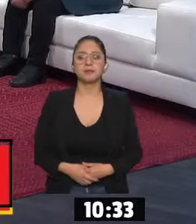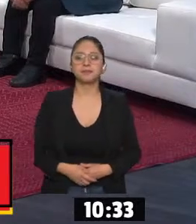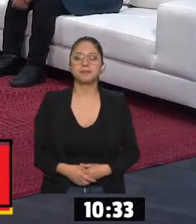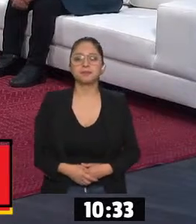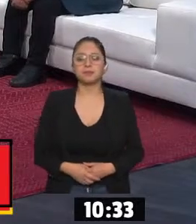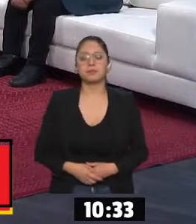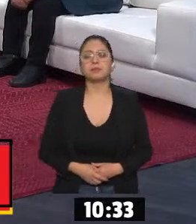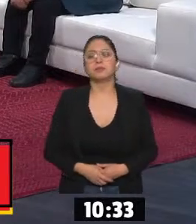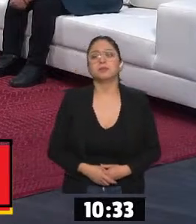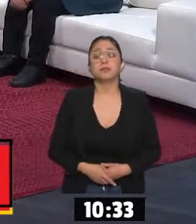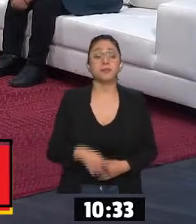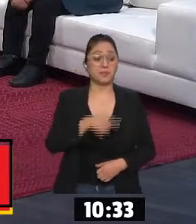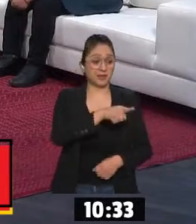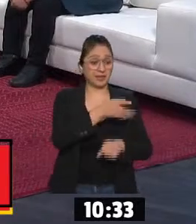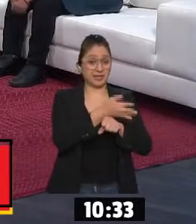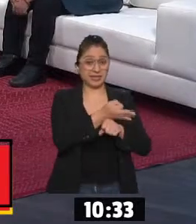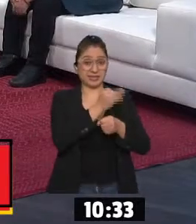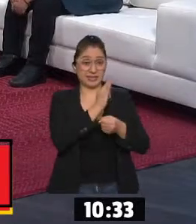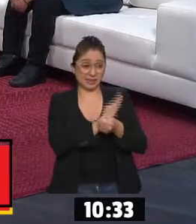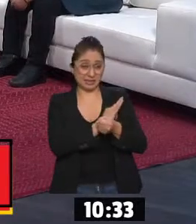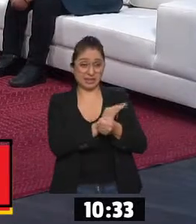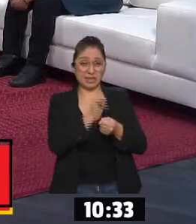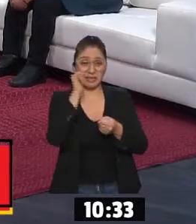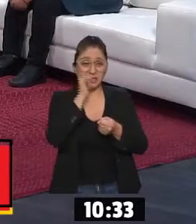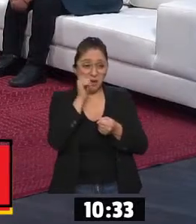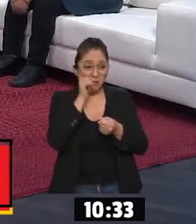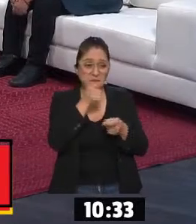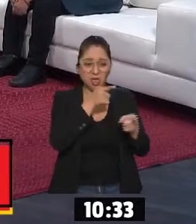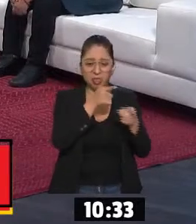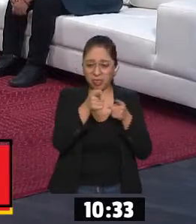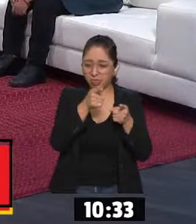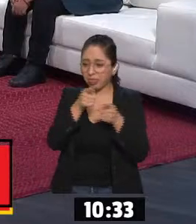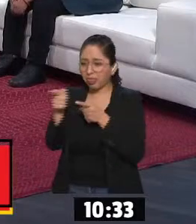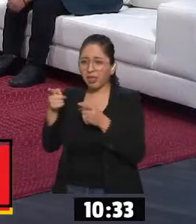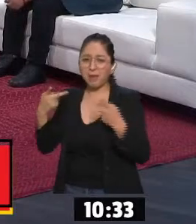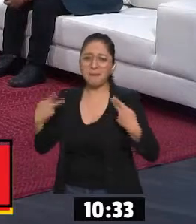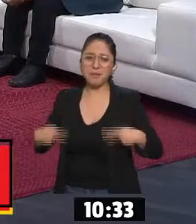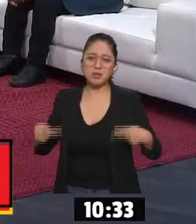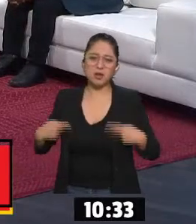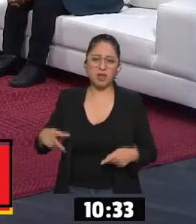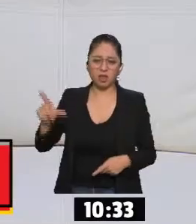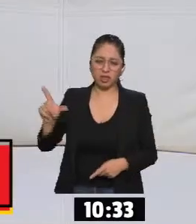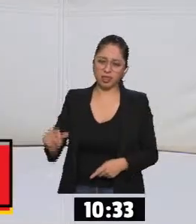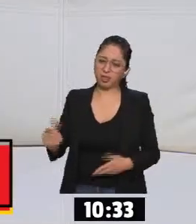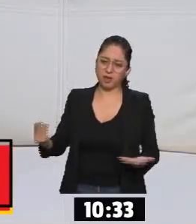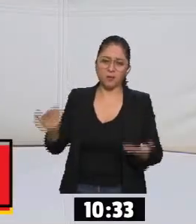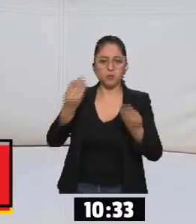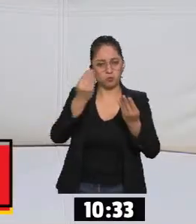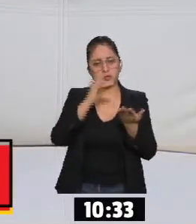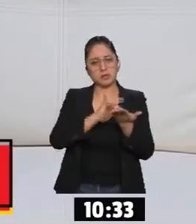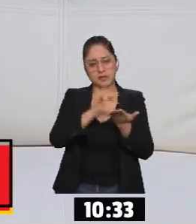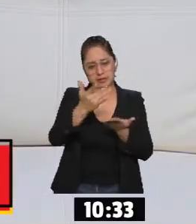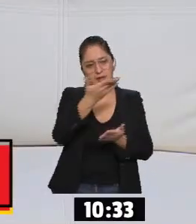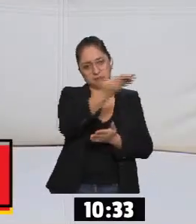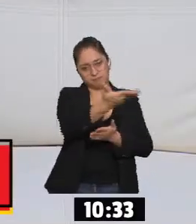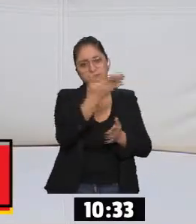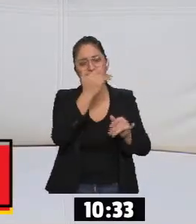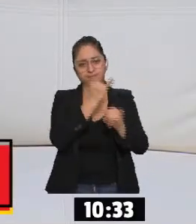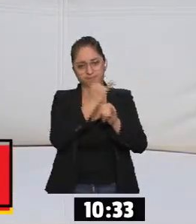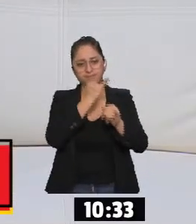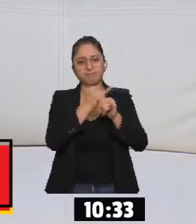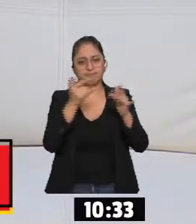sobre grupos vulnerables. Sí. O sea, no hay vuelta. Compañera, muchísimas gracias. Ahí están las redes. Gracias. De Ahí